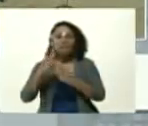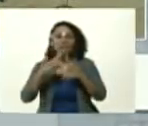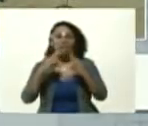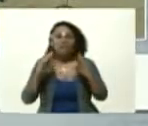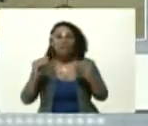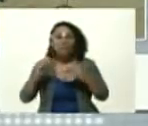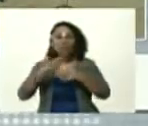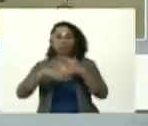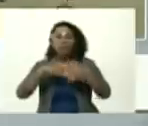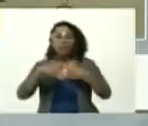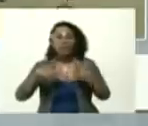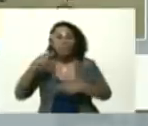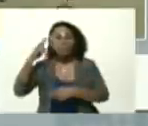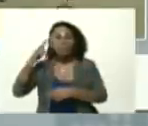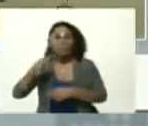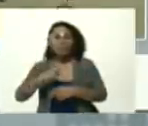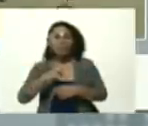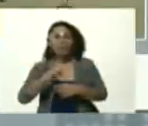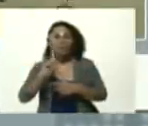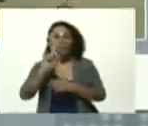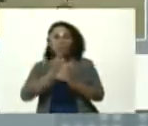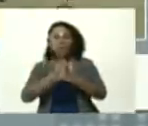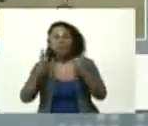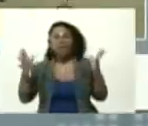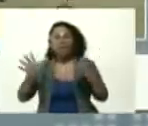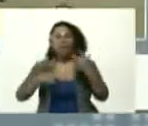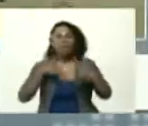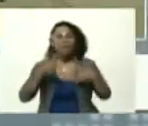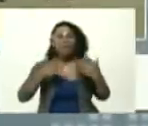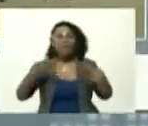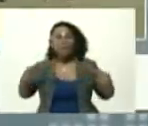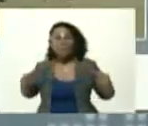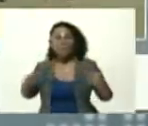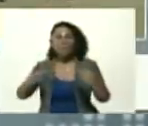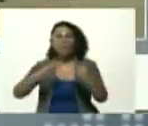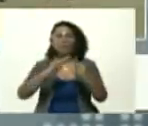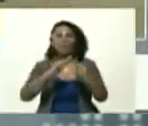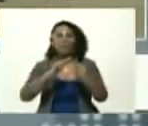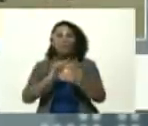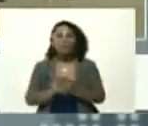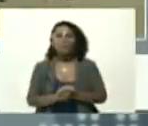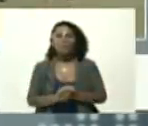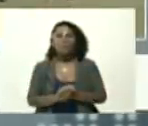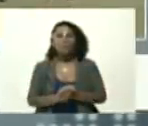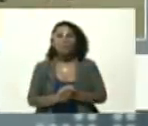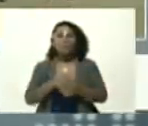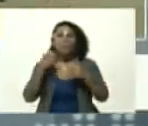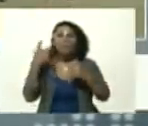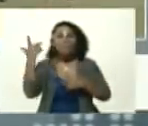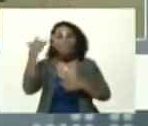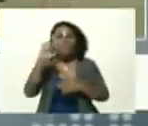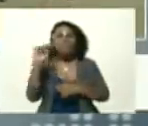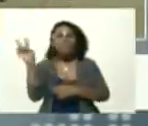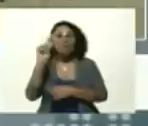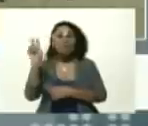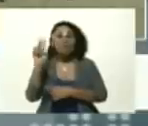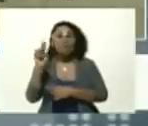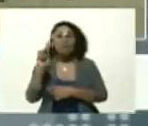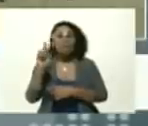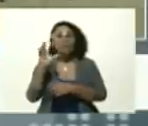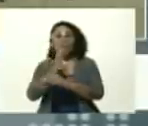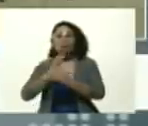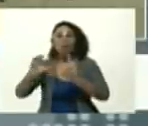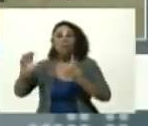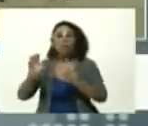la revolución bolivariana en un gran acto de reencuentro por Venezuela, por la